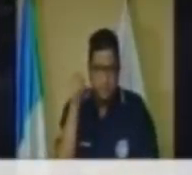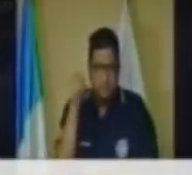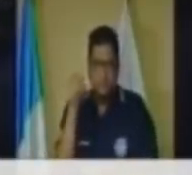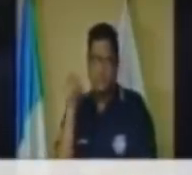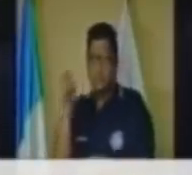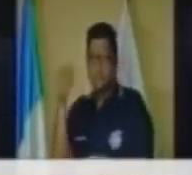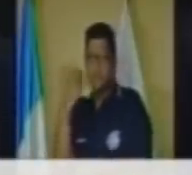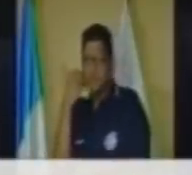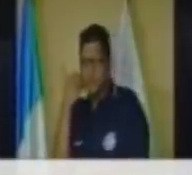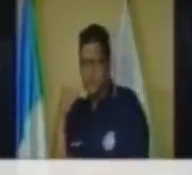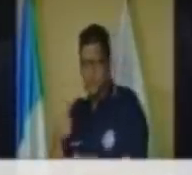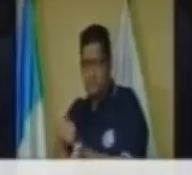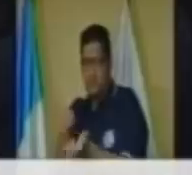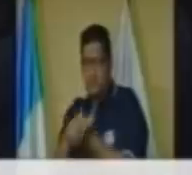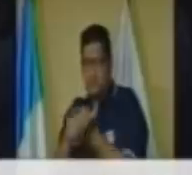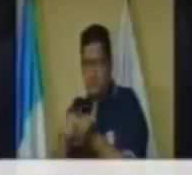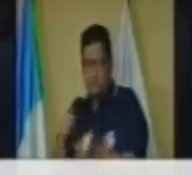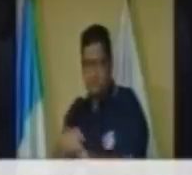Villanueva.